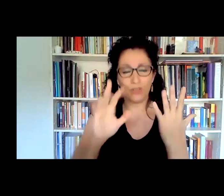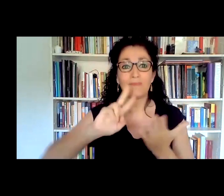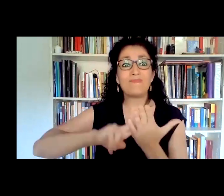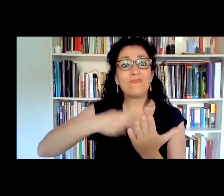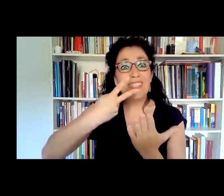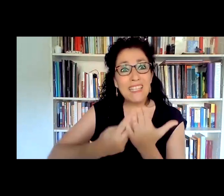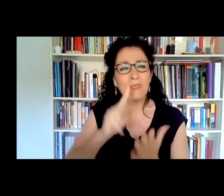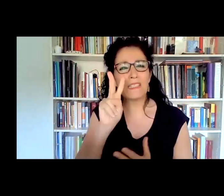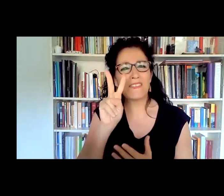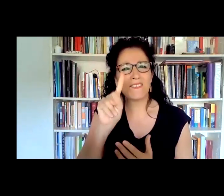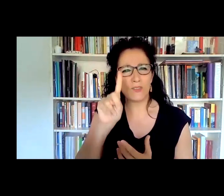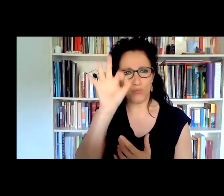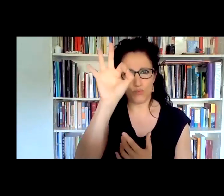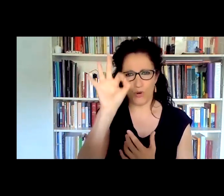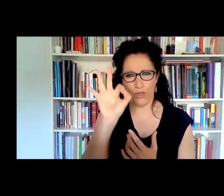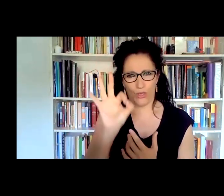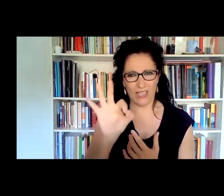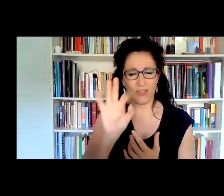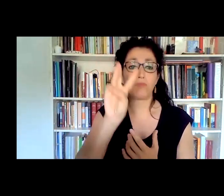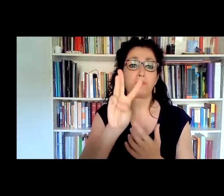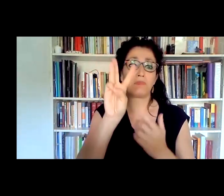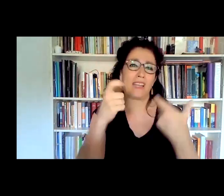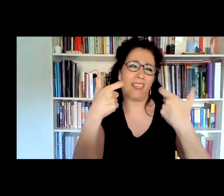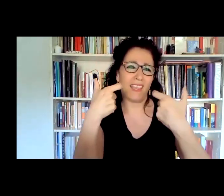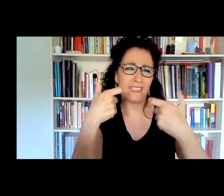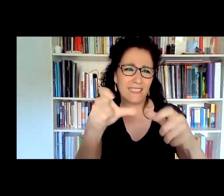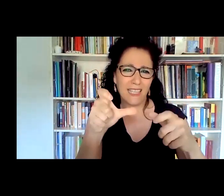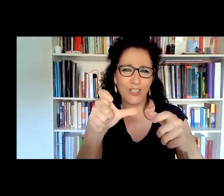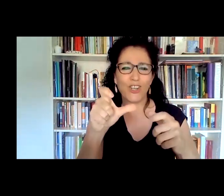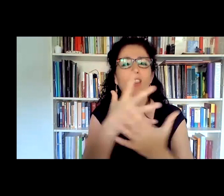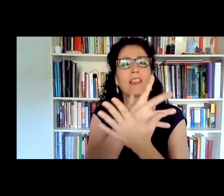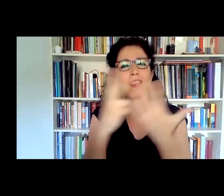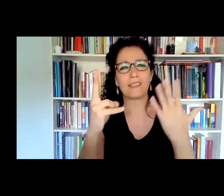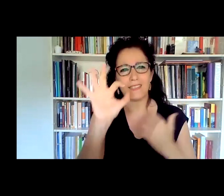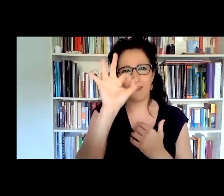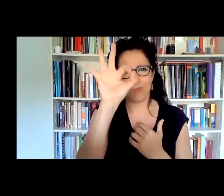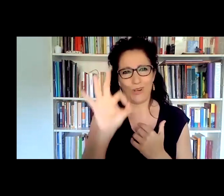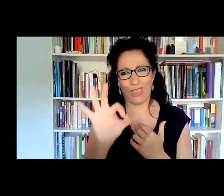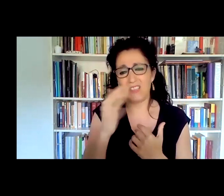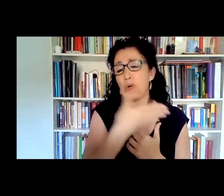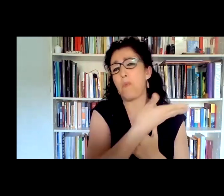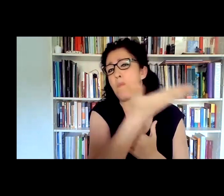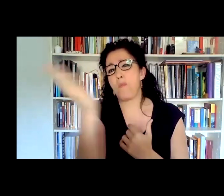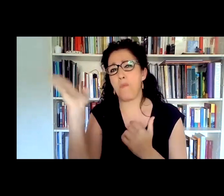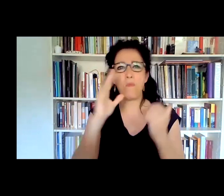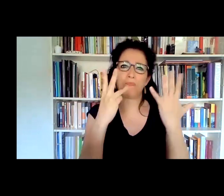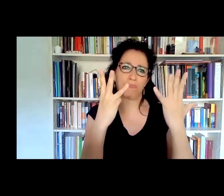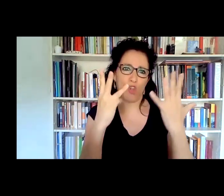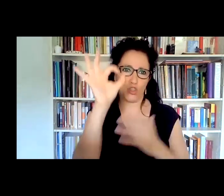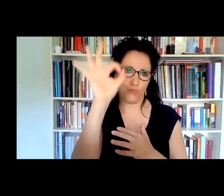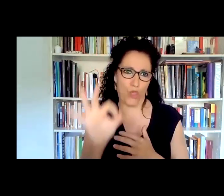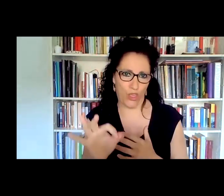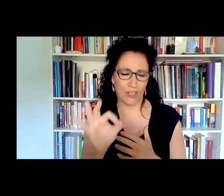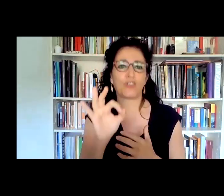un 9%, intérpretes un 21% y tercer sector un